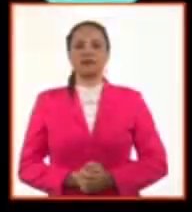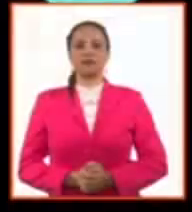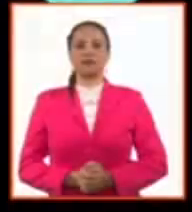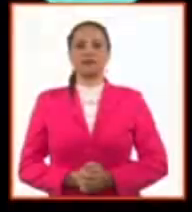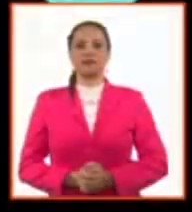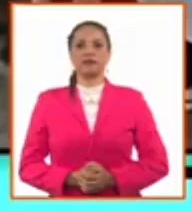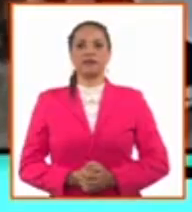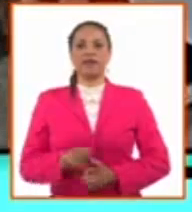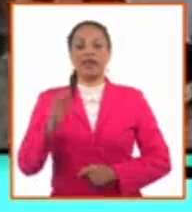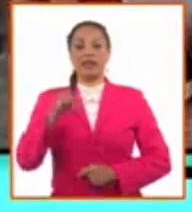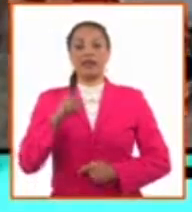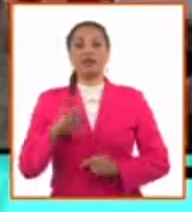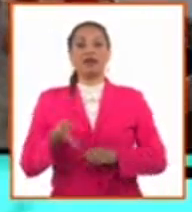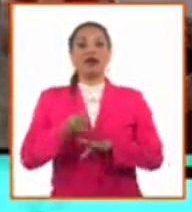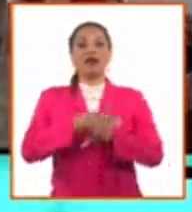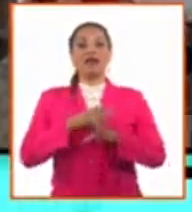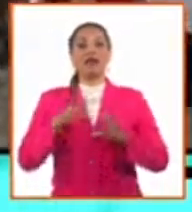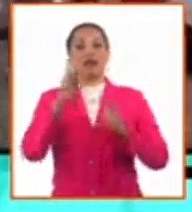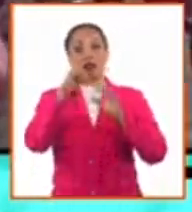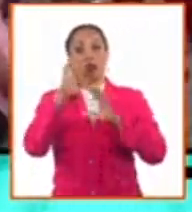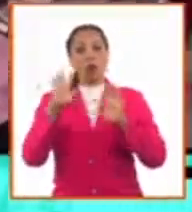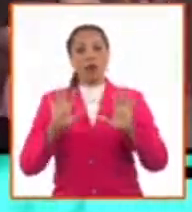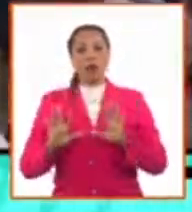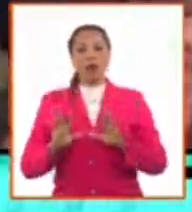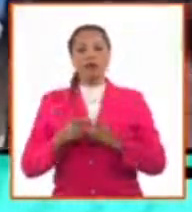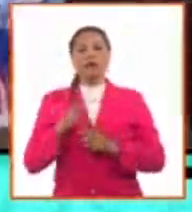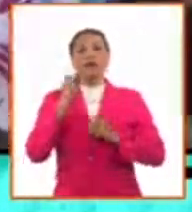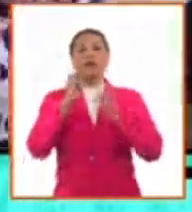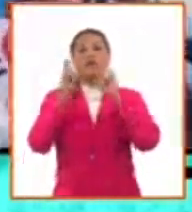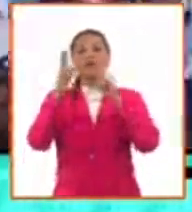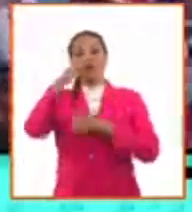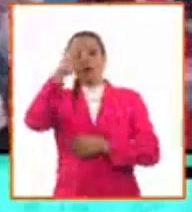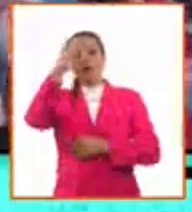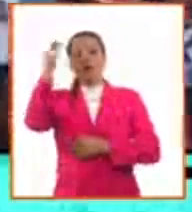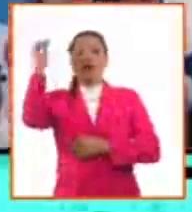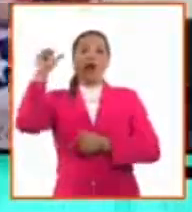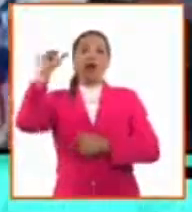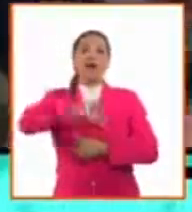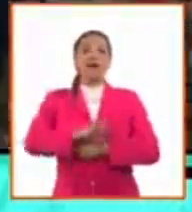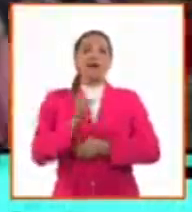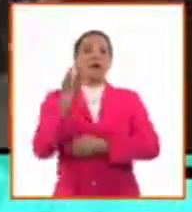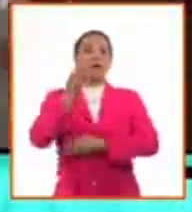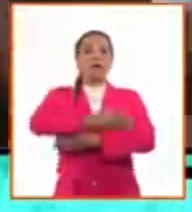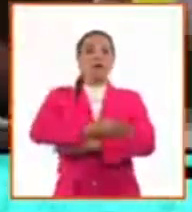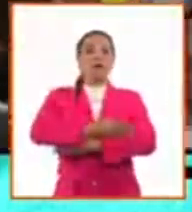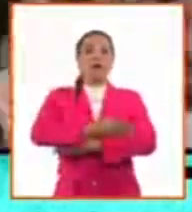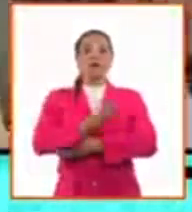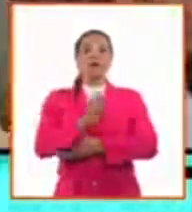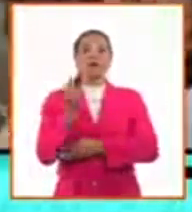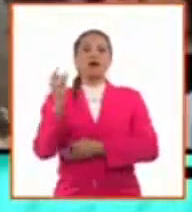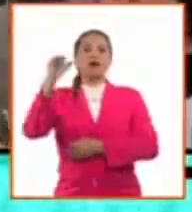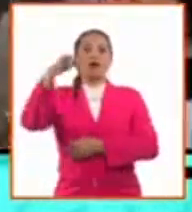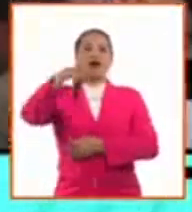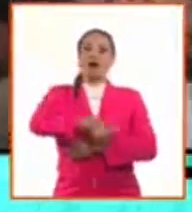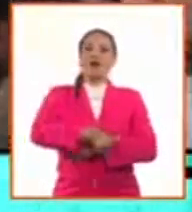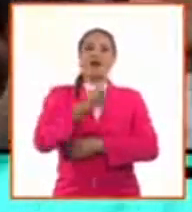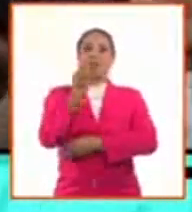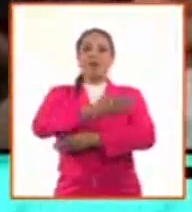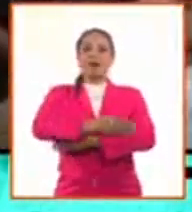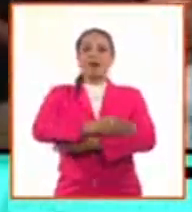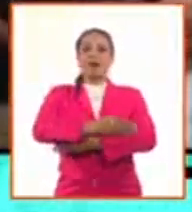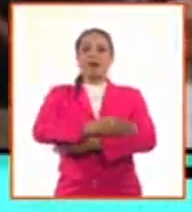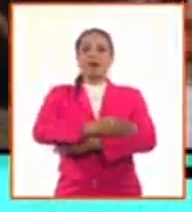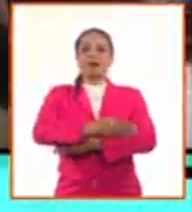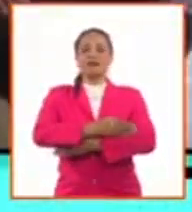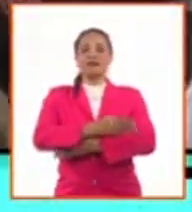Esta noche, antes de la novela... ¡Viva Cuba! ¡Abajo el bloqueo! ¡Abajo el